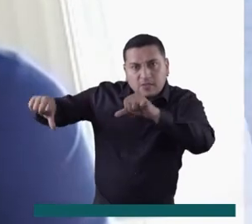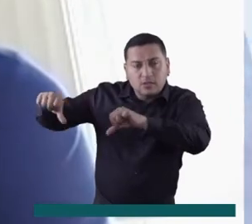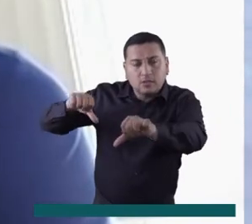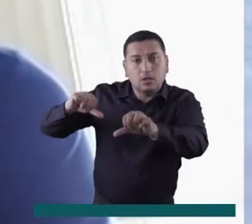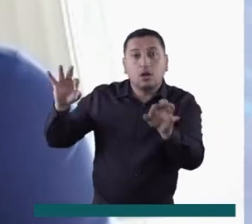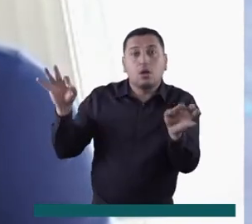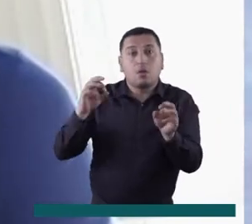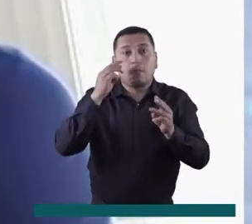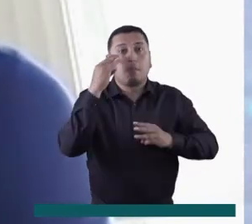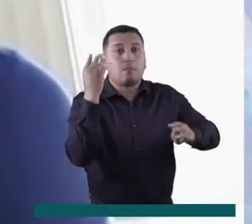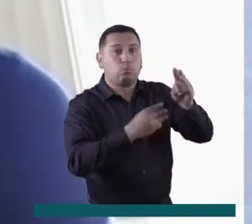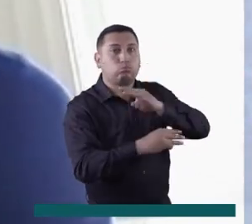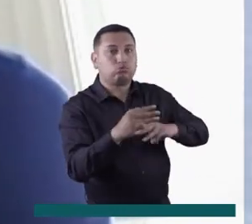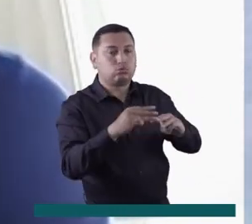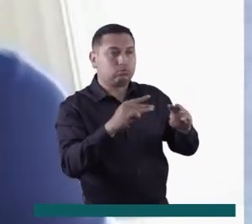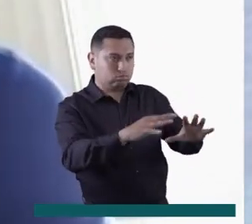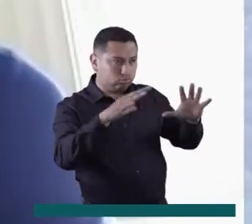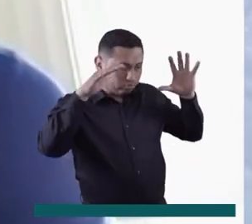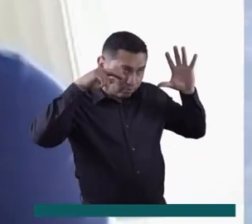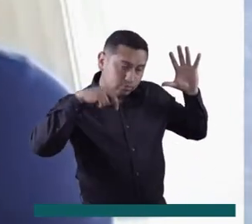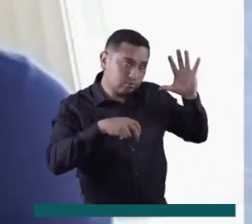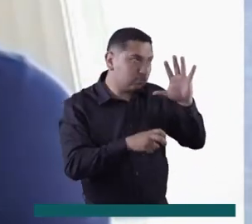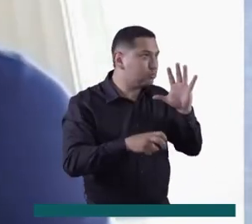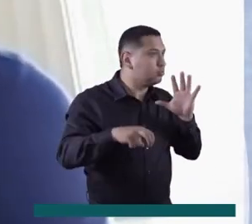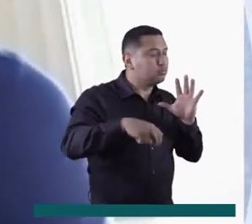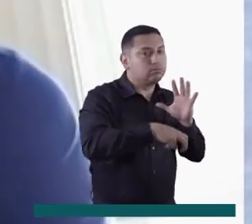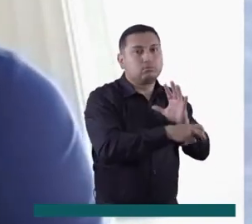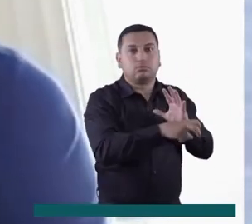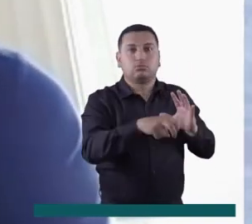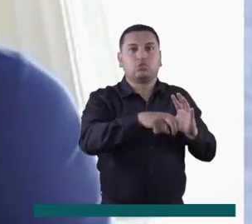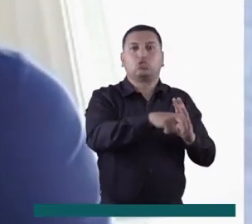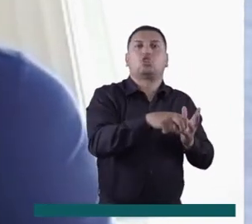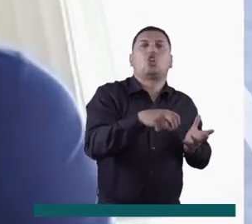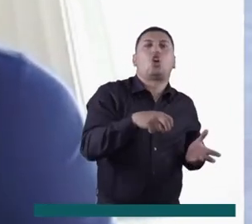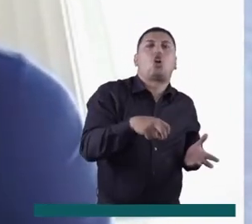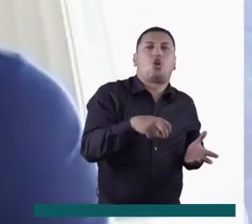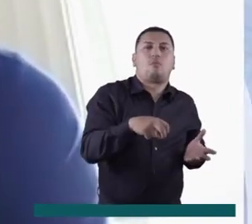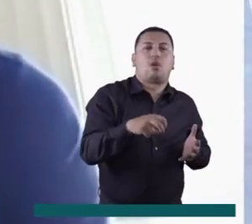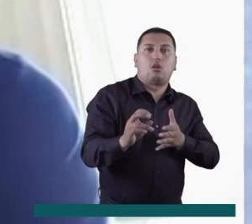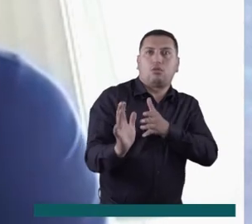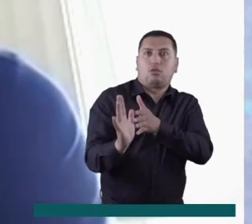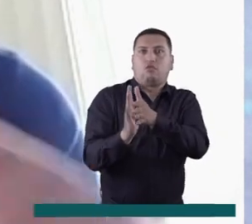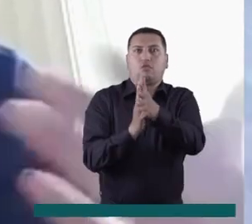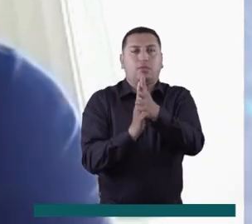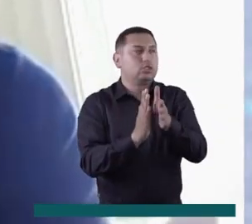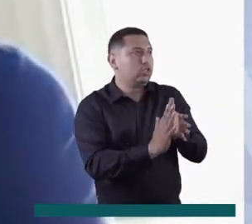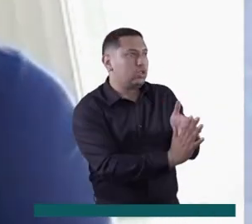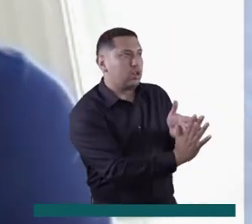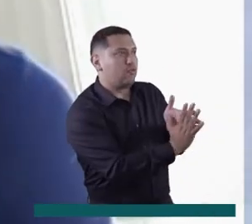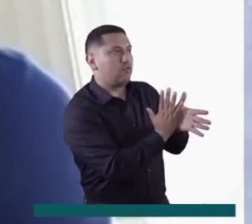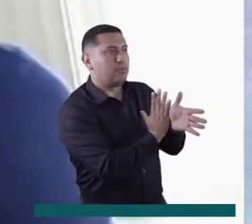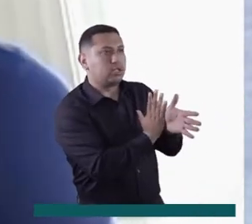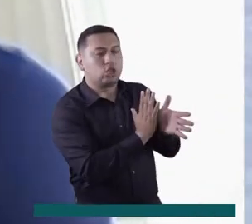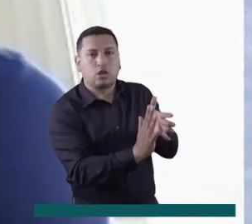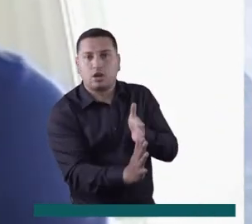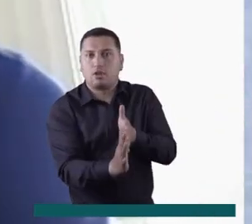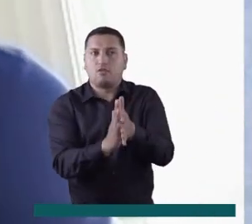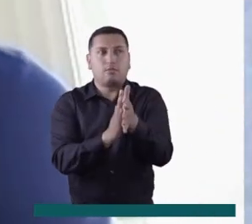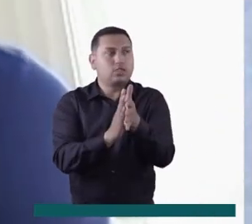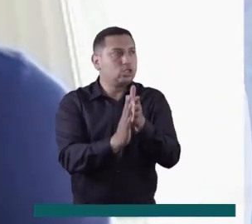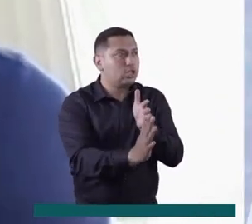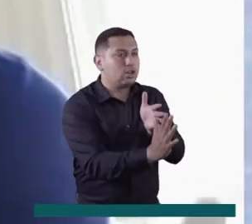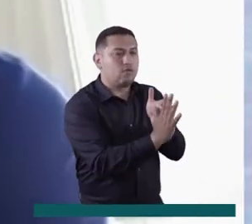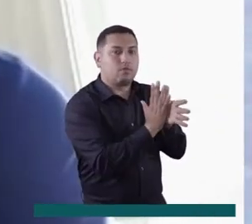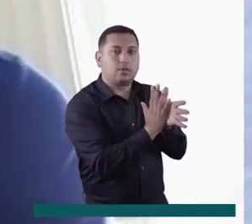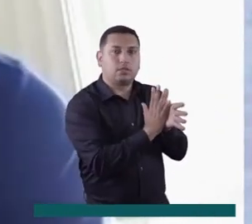grandes industrias, en museos, por ejemplo, para mostrarte un recorrido, para que tu celular tú escanees una información y complementes una experiencia que